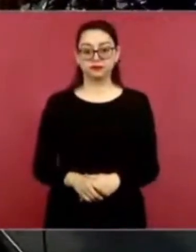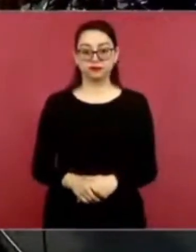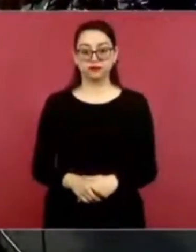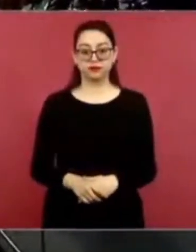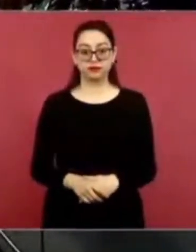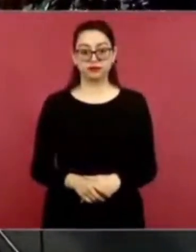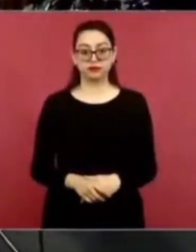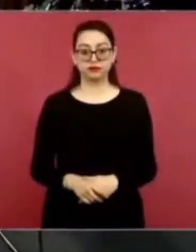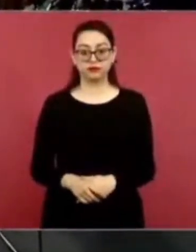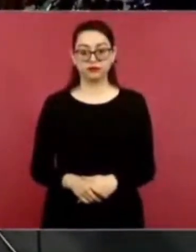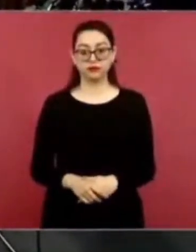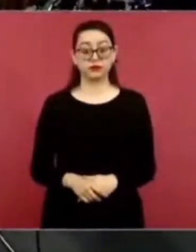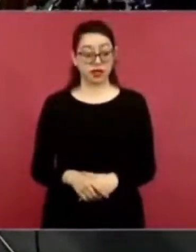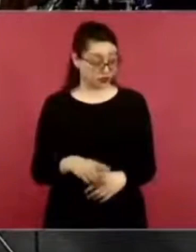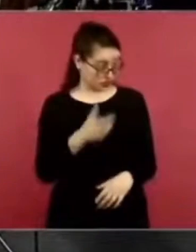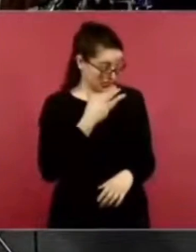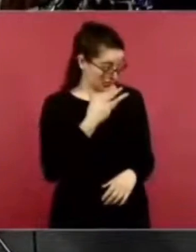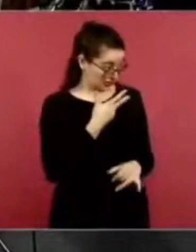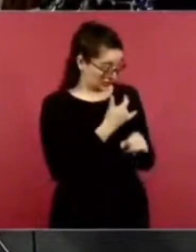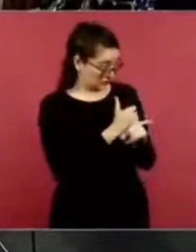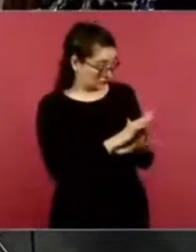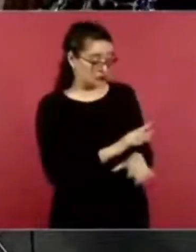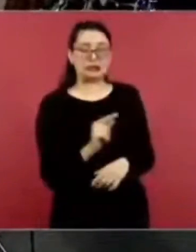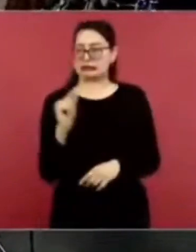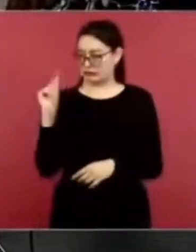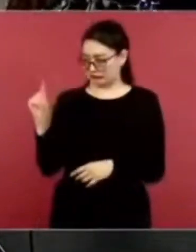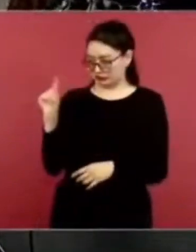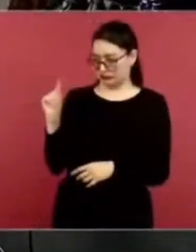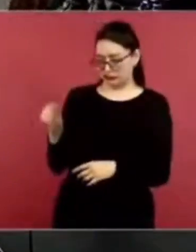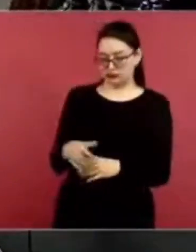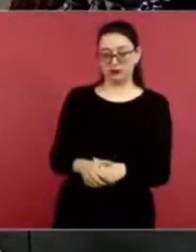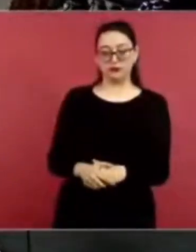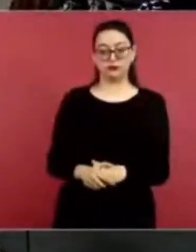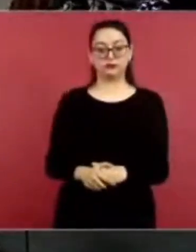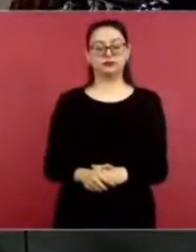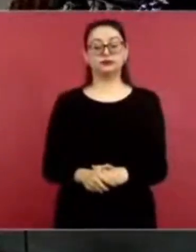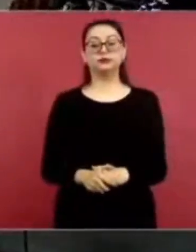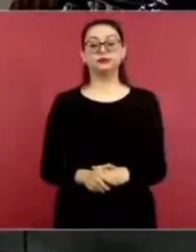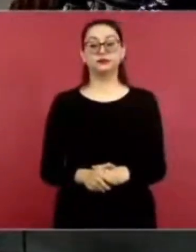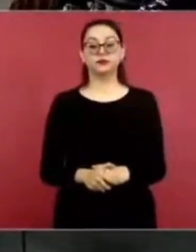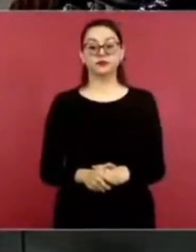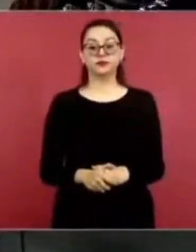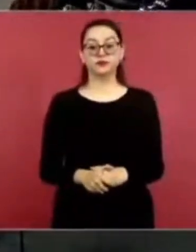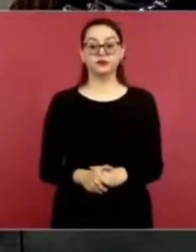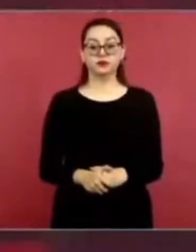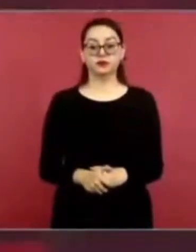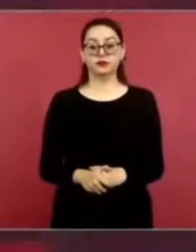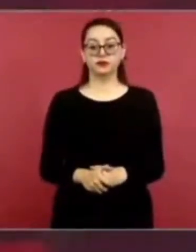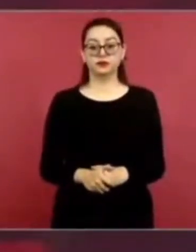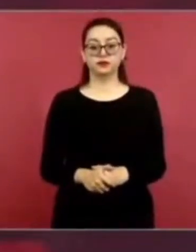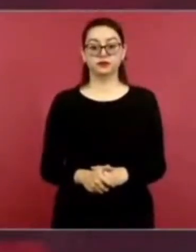¿tú tienes el dato? Sí, ahorita se lo doy en… Sí, y y hay también